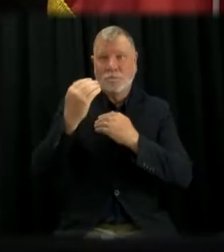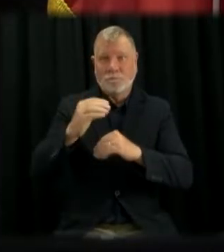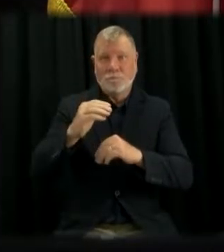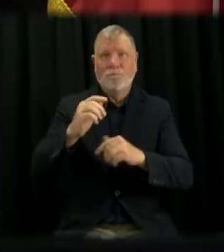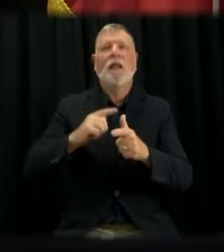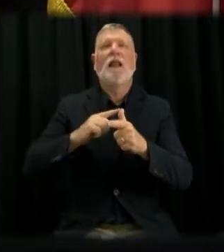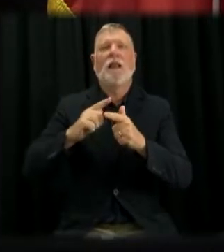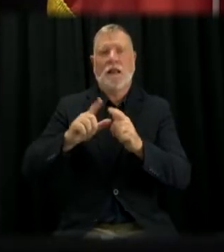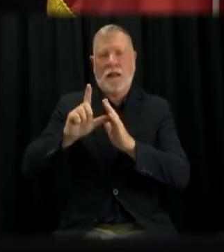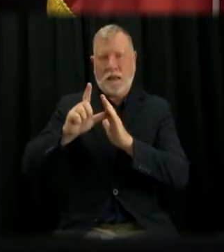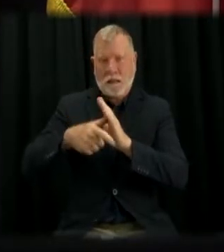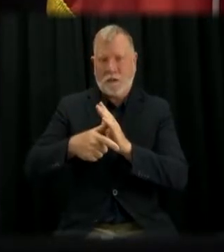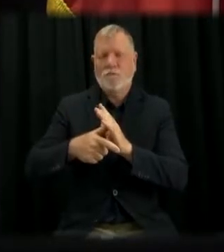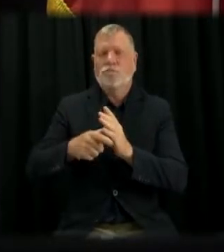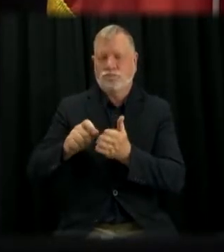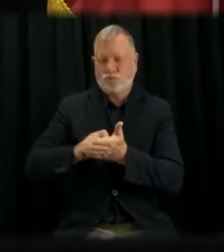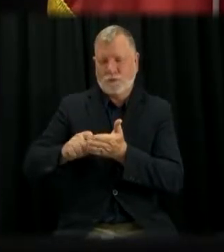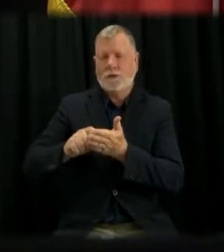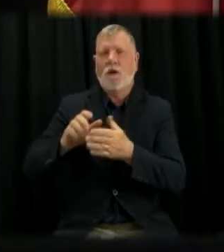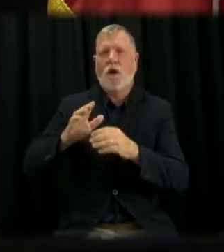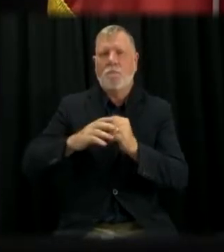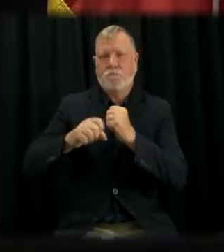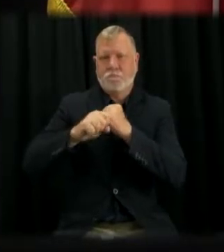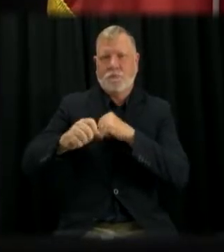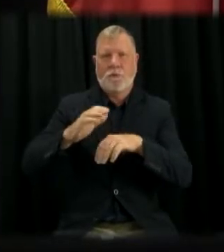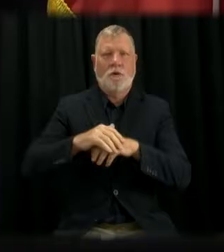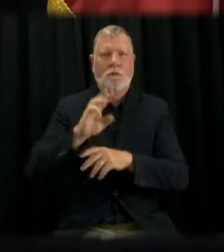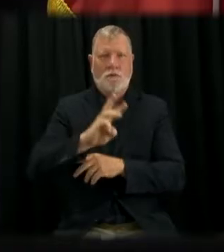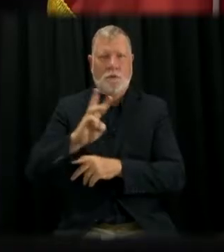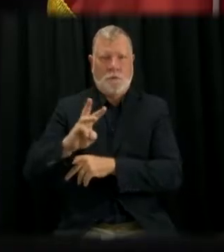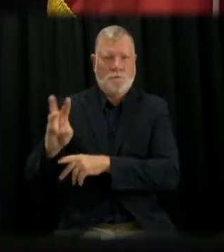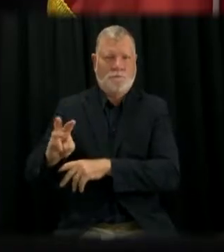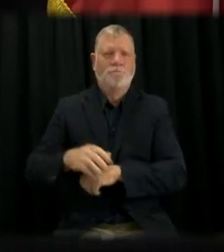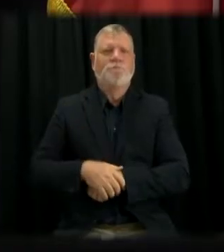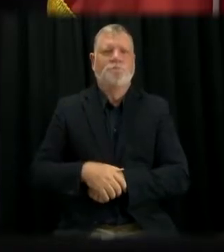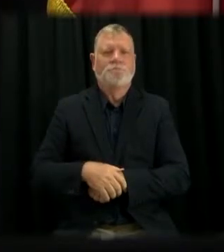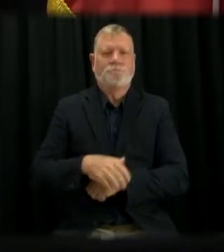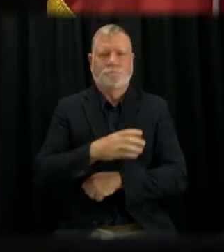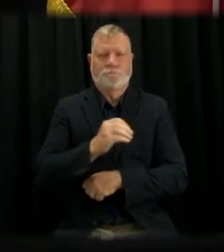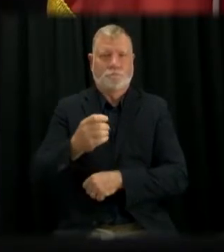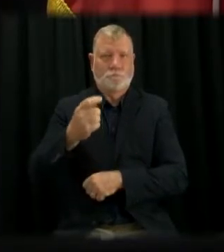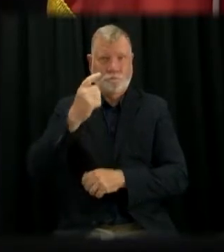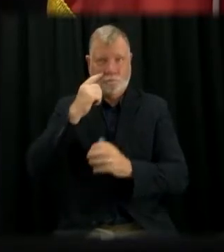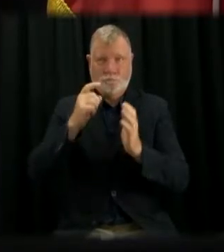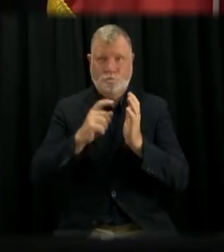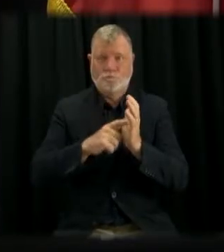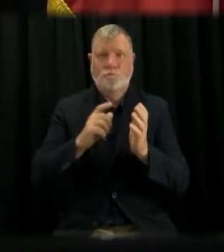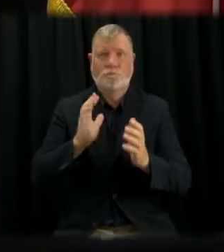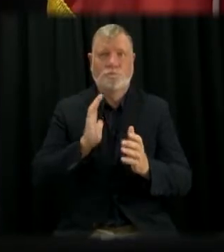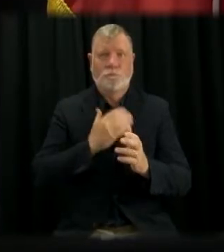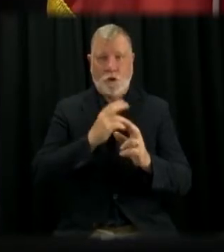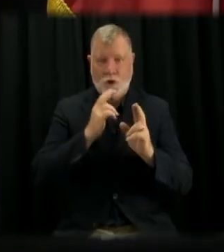tiempo se contestarán y se publicarán en nuestro website. Reconozco y quiero reconocer la